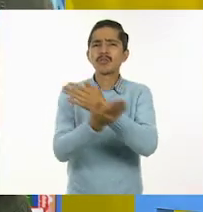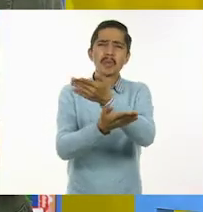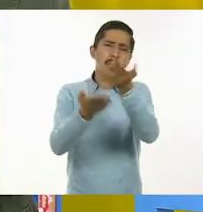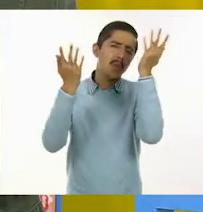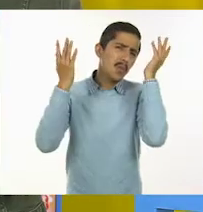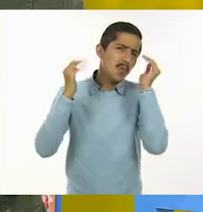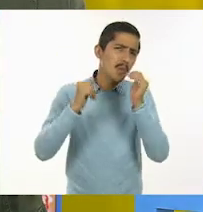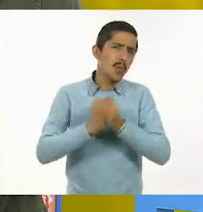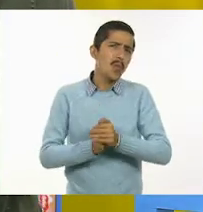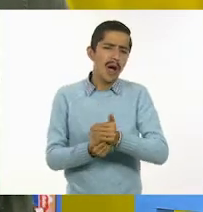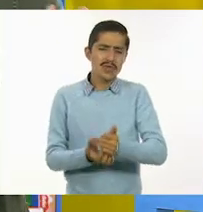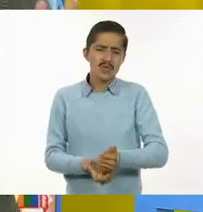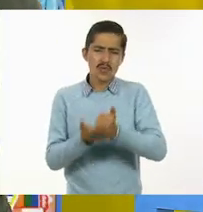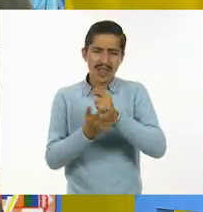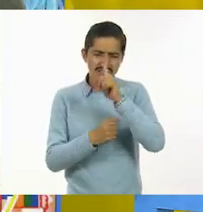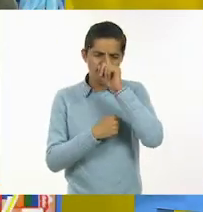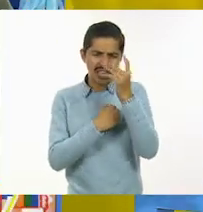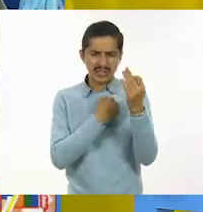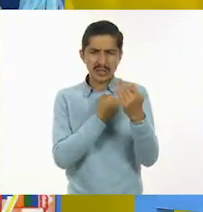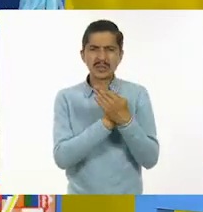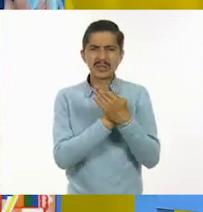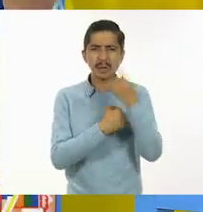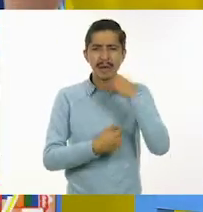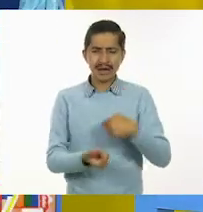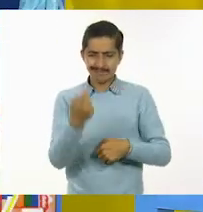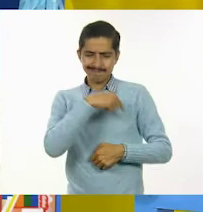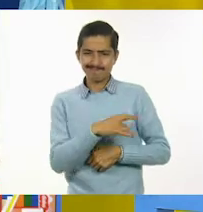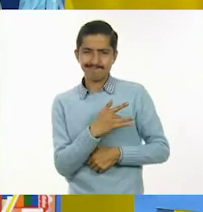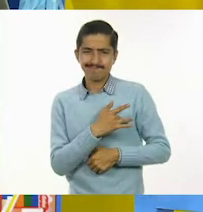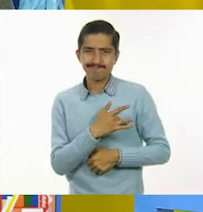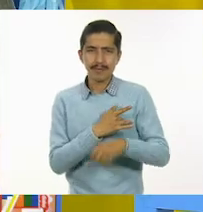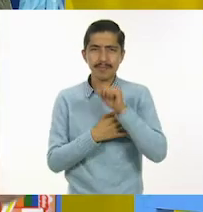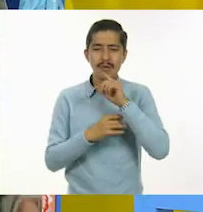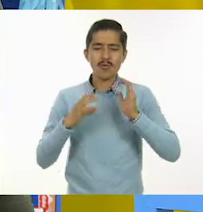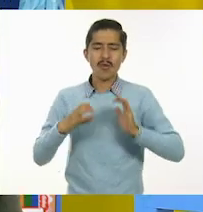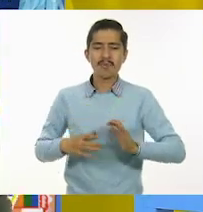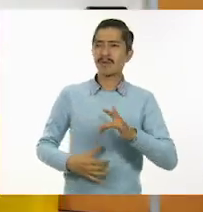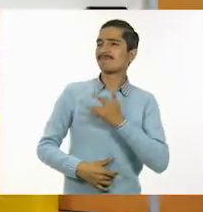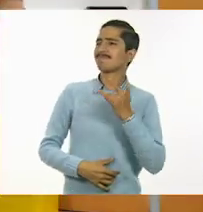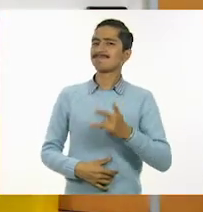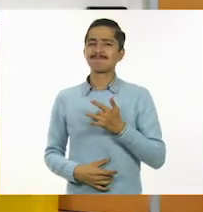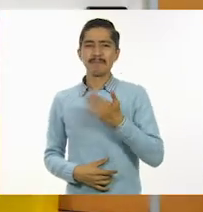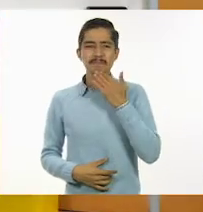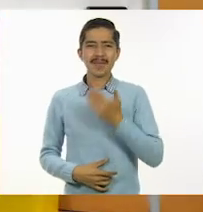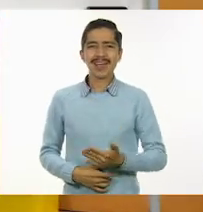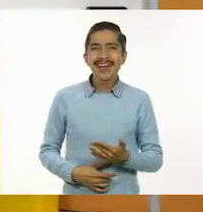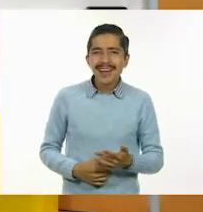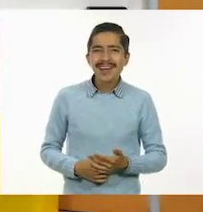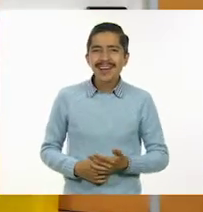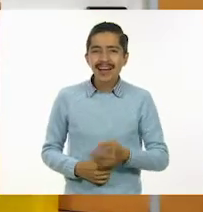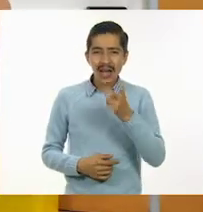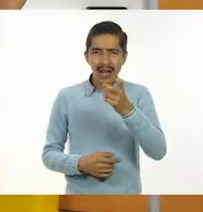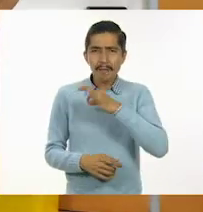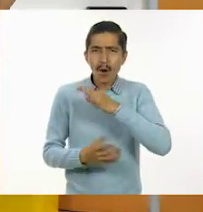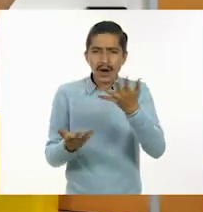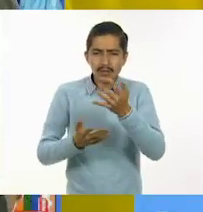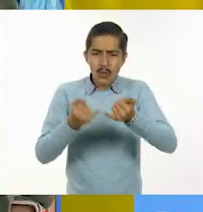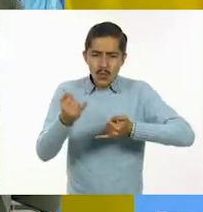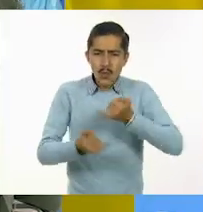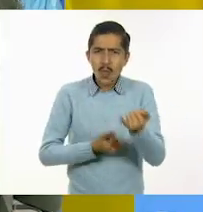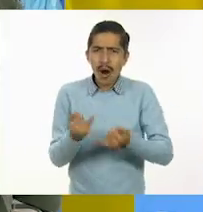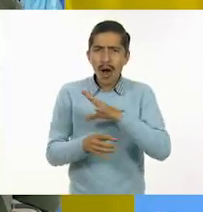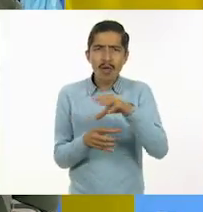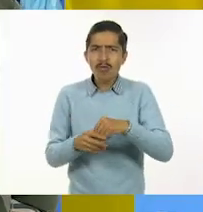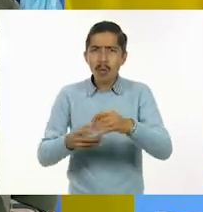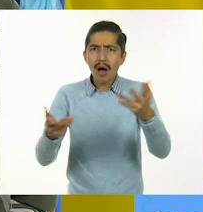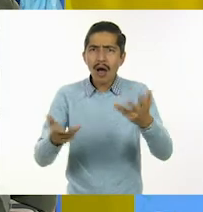¿no? Es una excelente práctica para el corazón y también para el cuerpo. Así es. Y todo se puede hacer jugando. ¿En